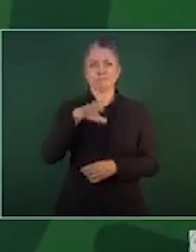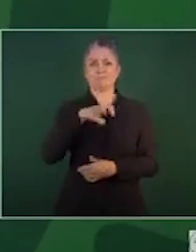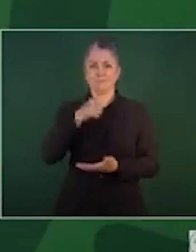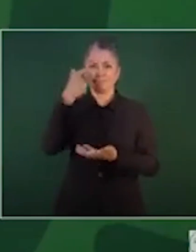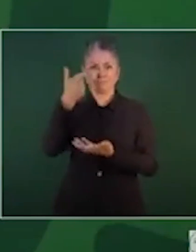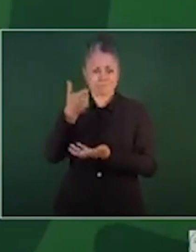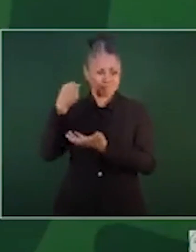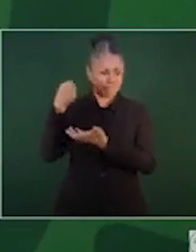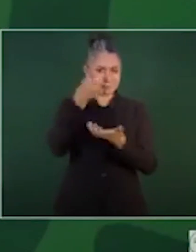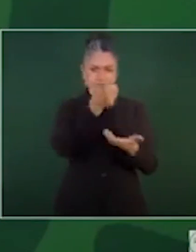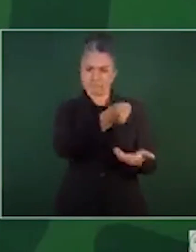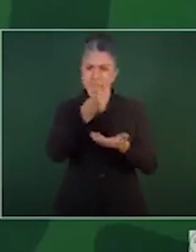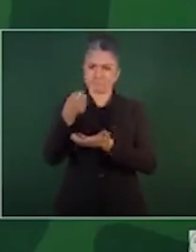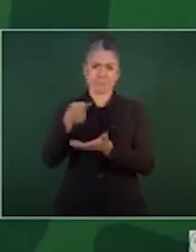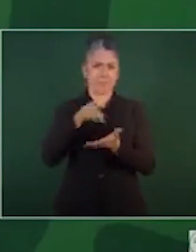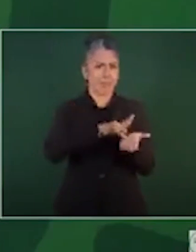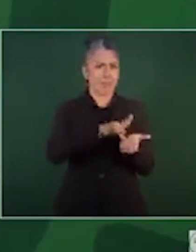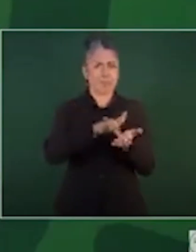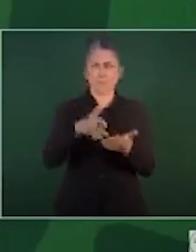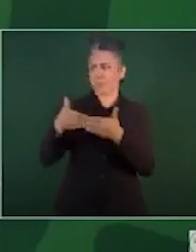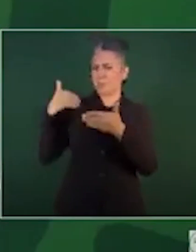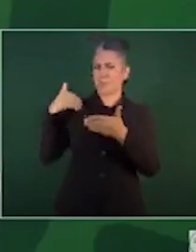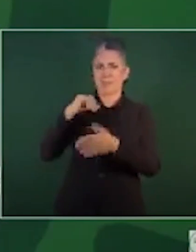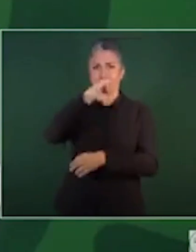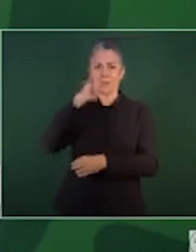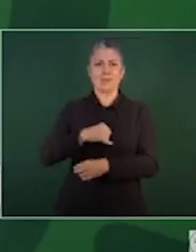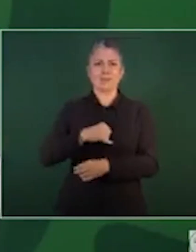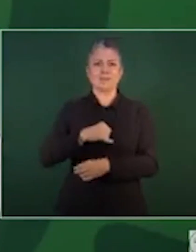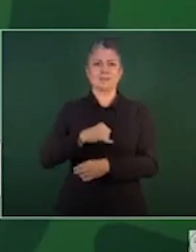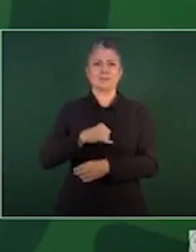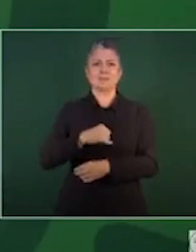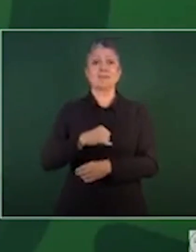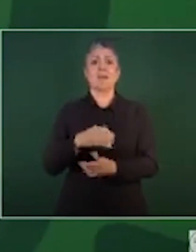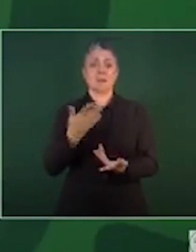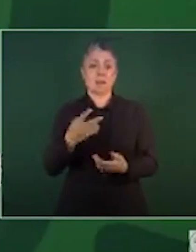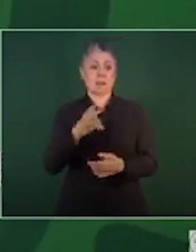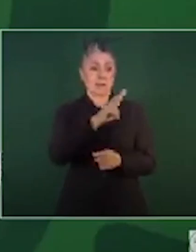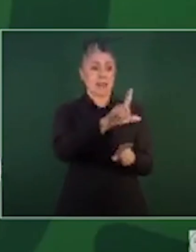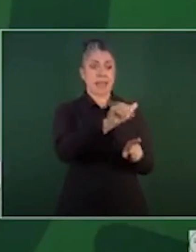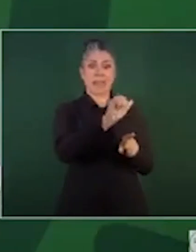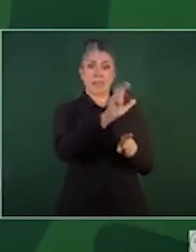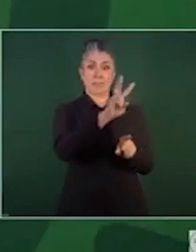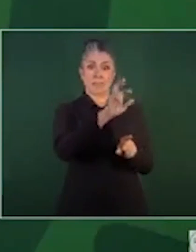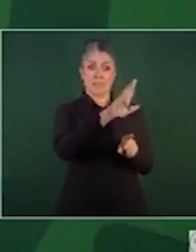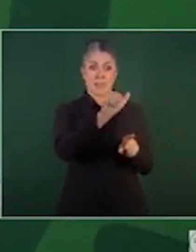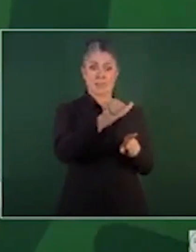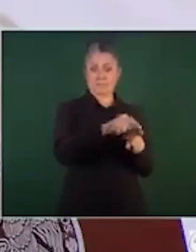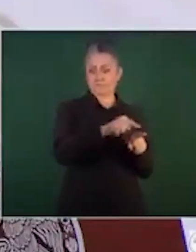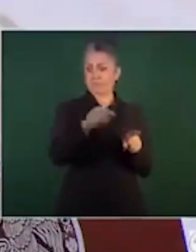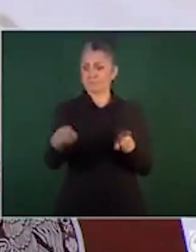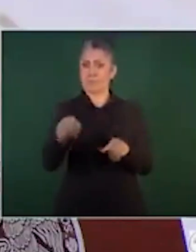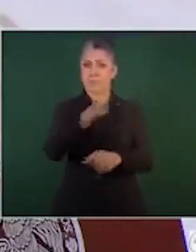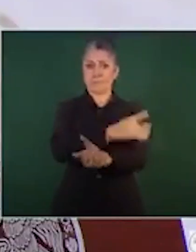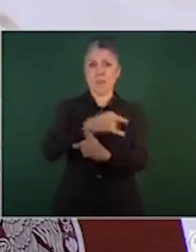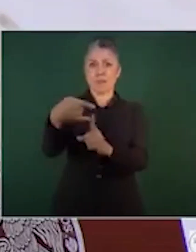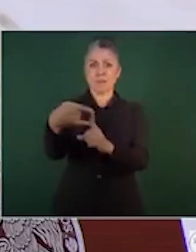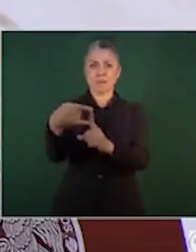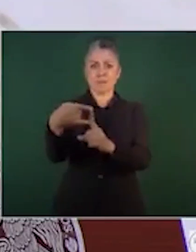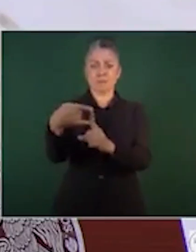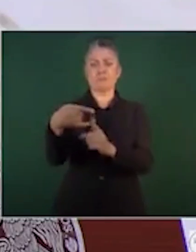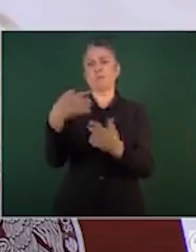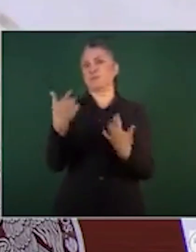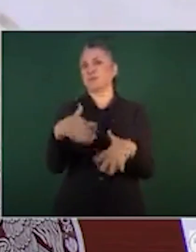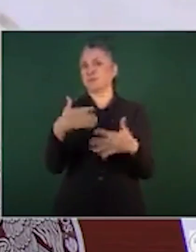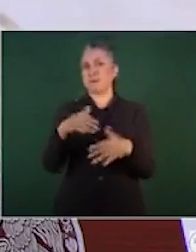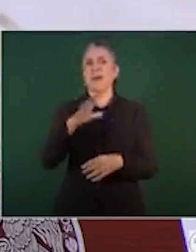La autopista de Las Varas a Bahía de Banderas ya está en una dinámica prácticamente al 100%